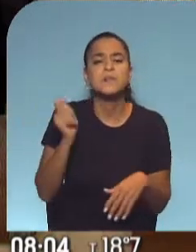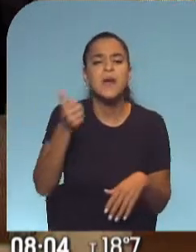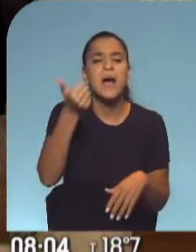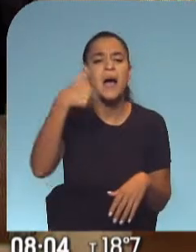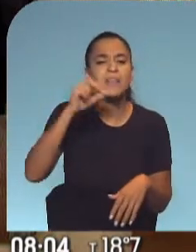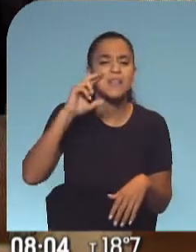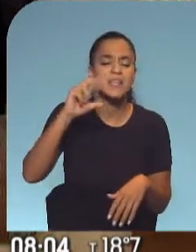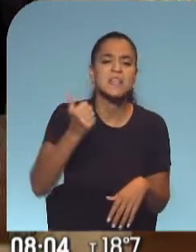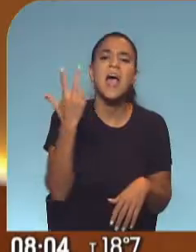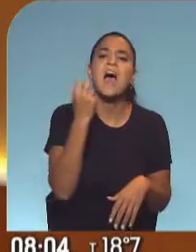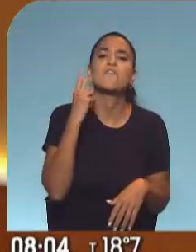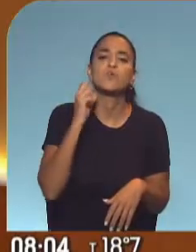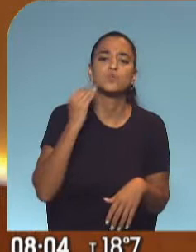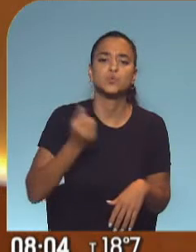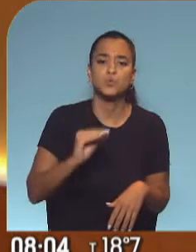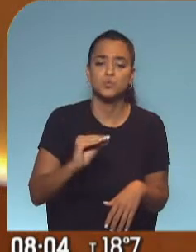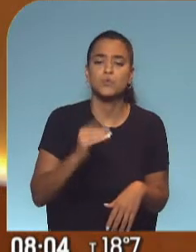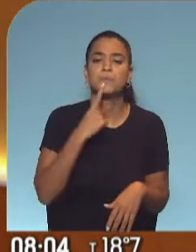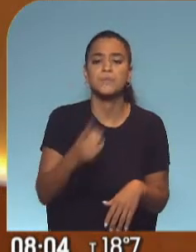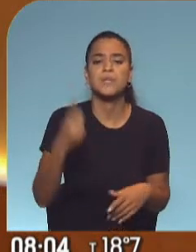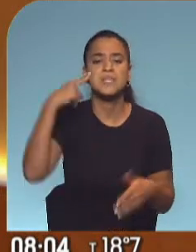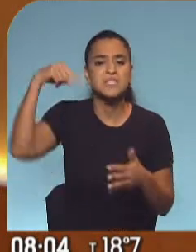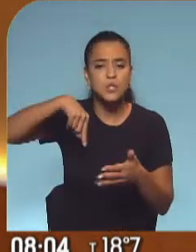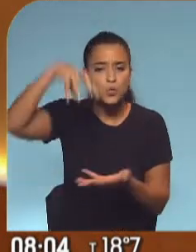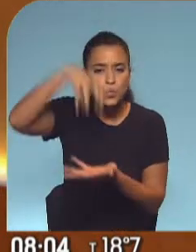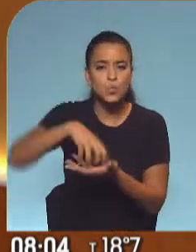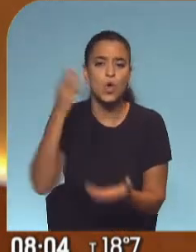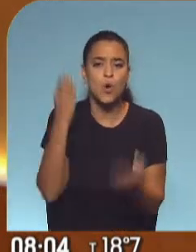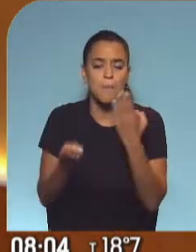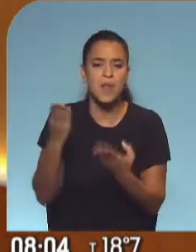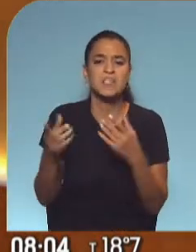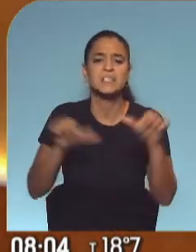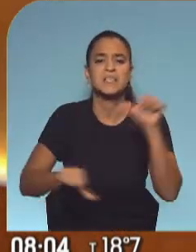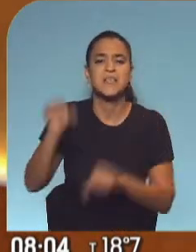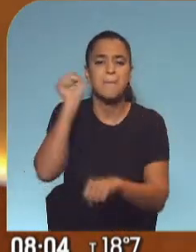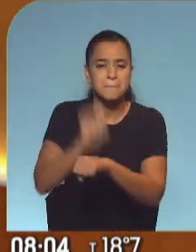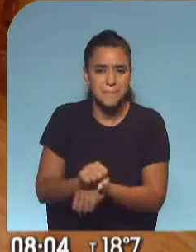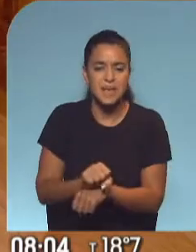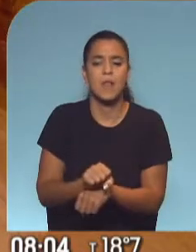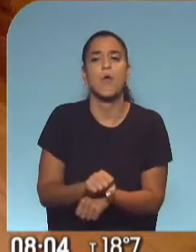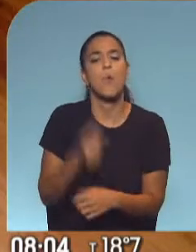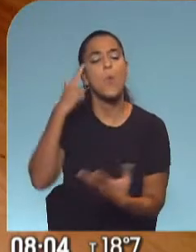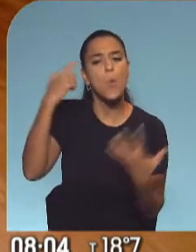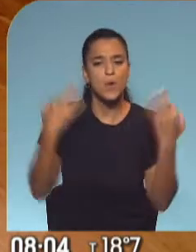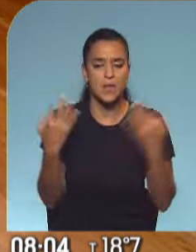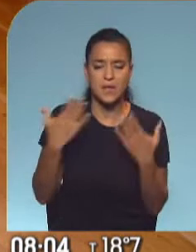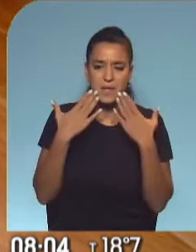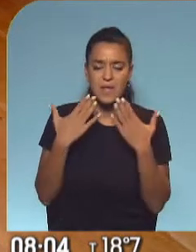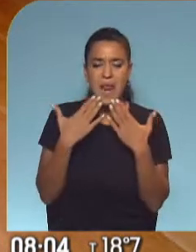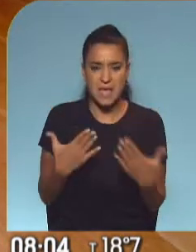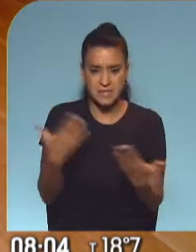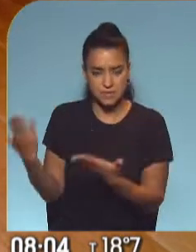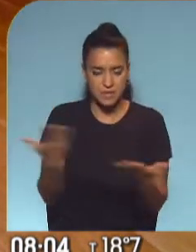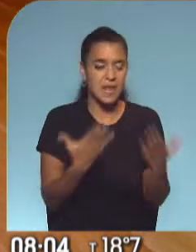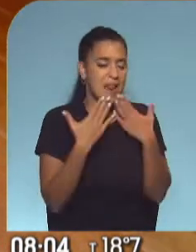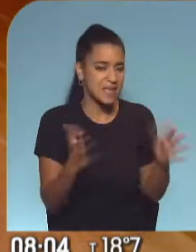Andrés Harfuch. Él pertenece al Instituto de Estudios Comparados en Ciencias Penales y Jurídicas. Andrés, gracias por visitarnos en Televisión Pública. Buen día, ¿qué tal?